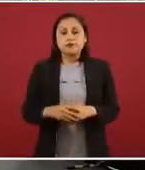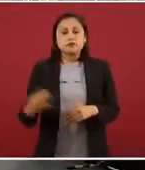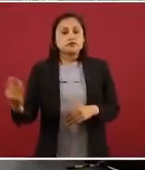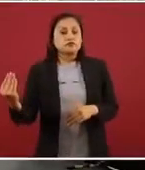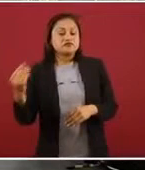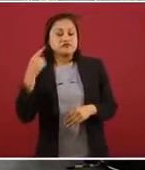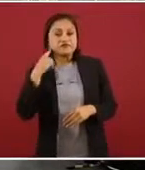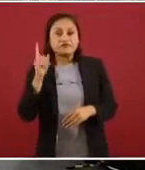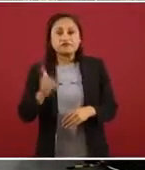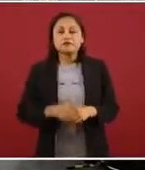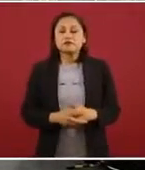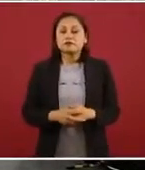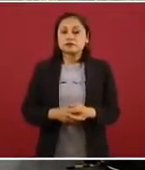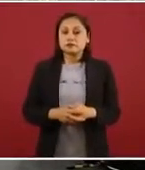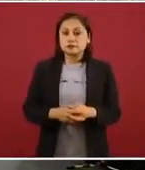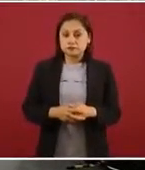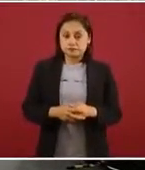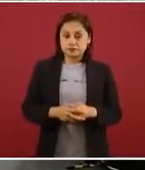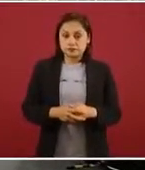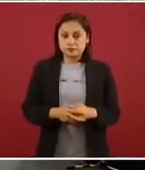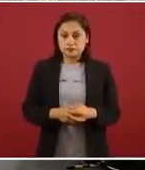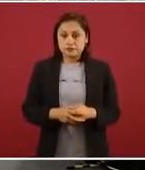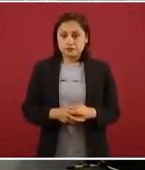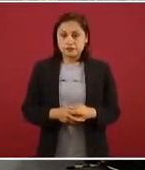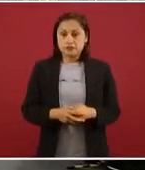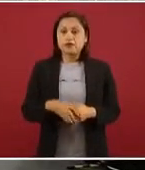Sí, es que lo sí, no vamos a aprovechar.